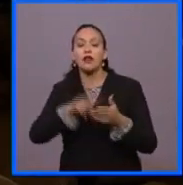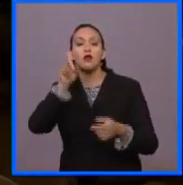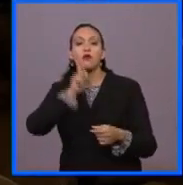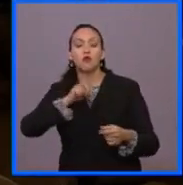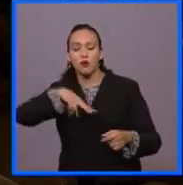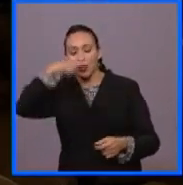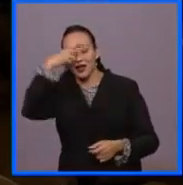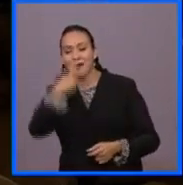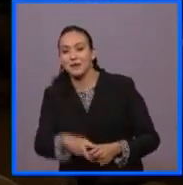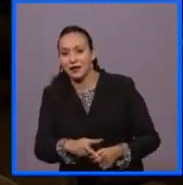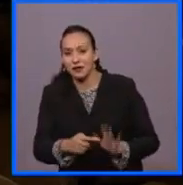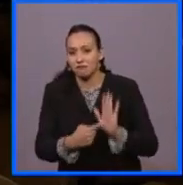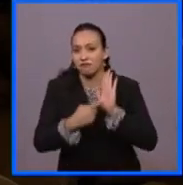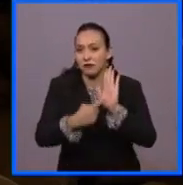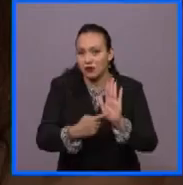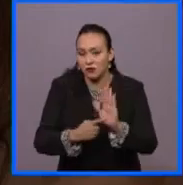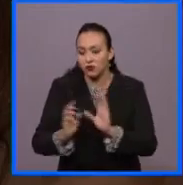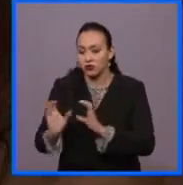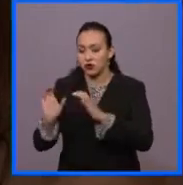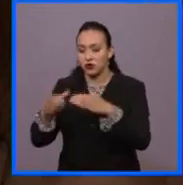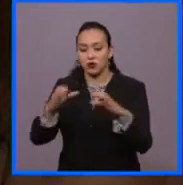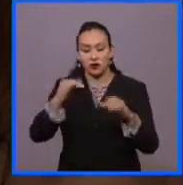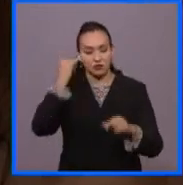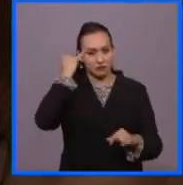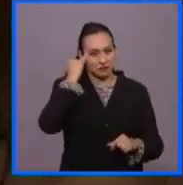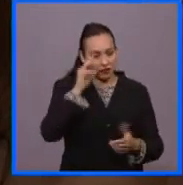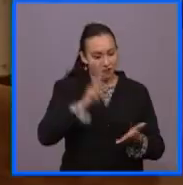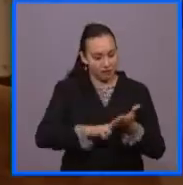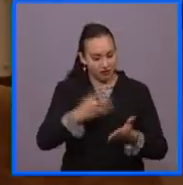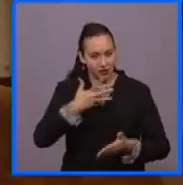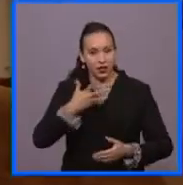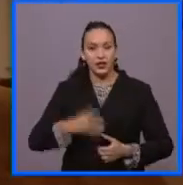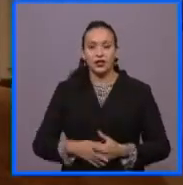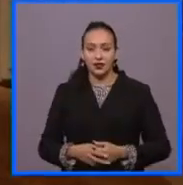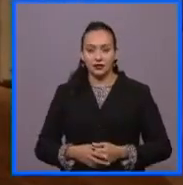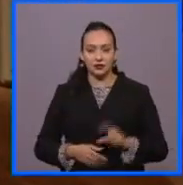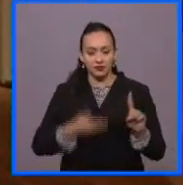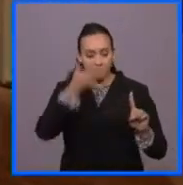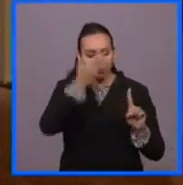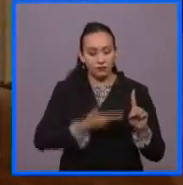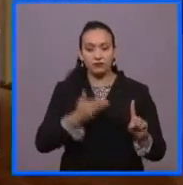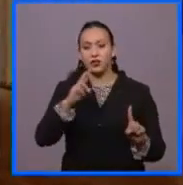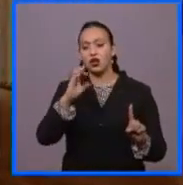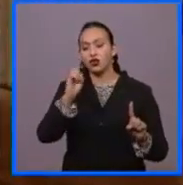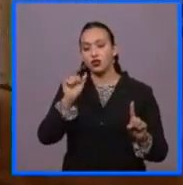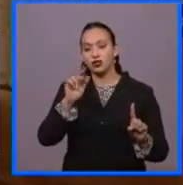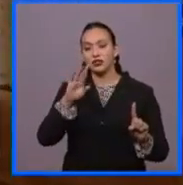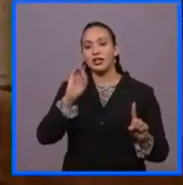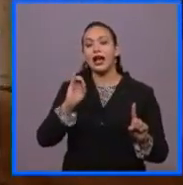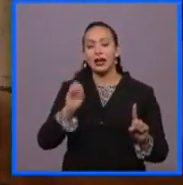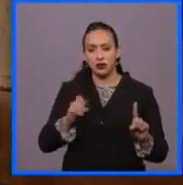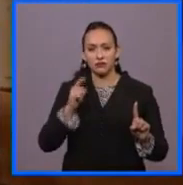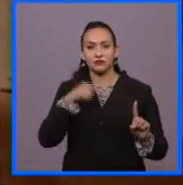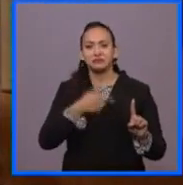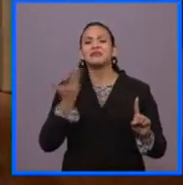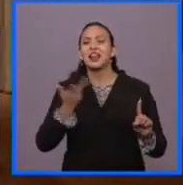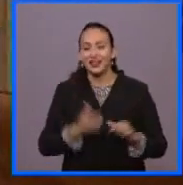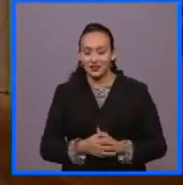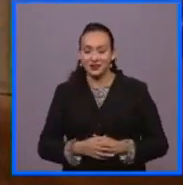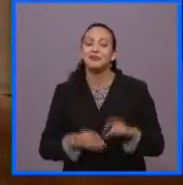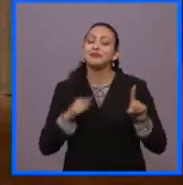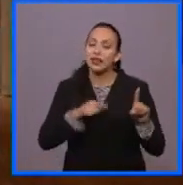mexicana y visibilizó a las comunidades indígenas. Y Rosario Castellanos abogaba por